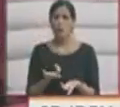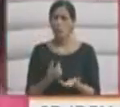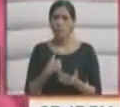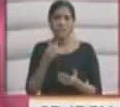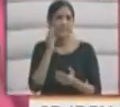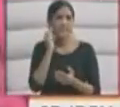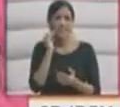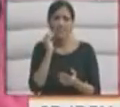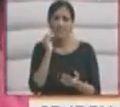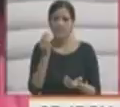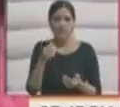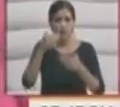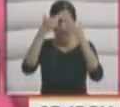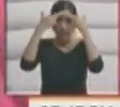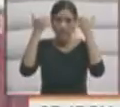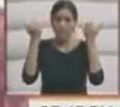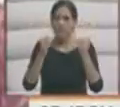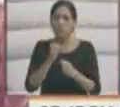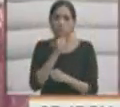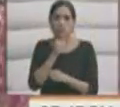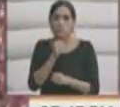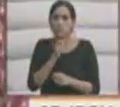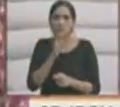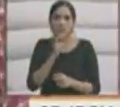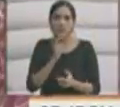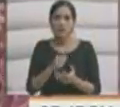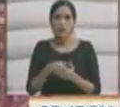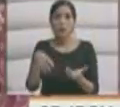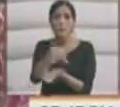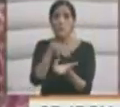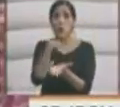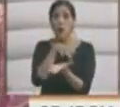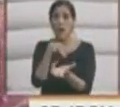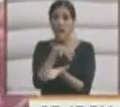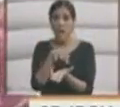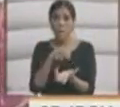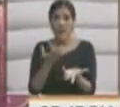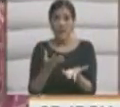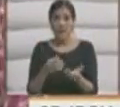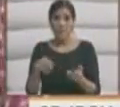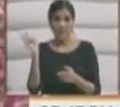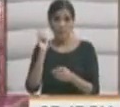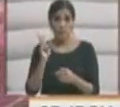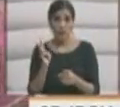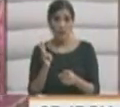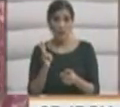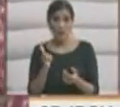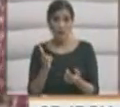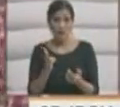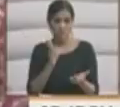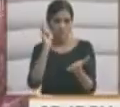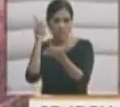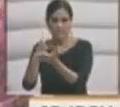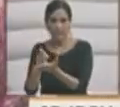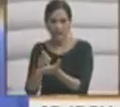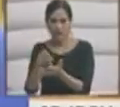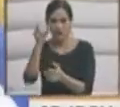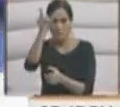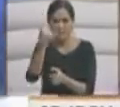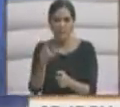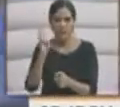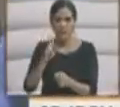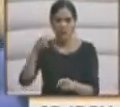otros habla de supuesta crisis humanitaria en Venezuela, paradójicamente no trata humanitariamente a los inmigrantes